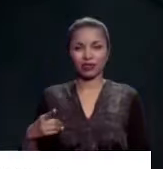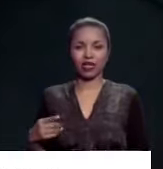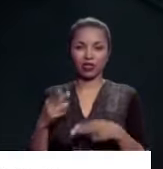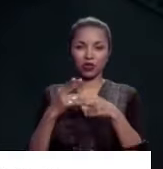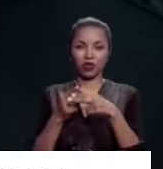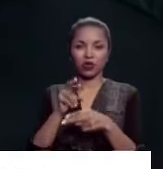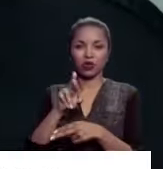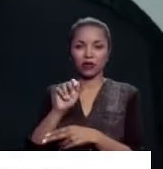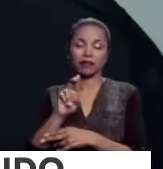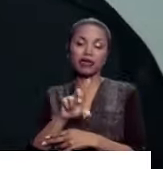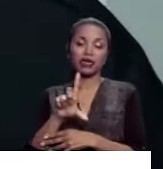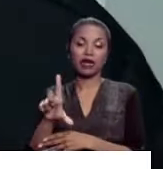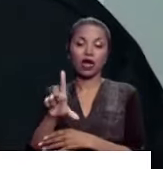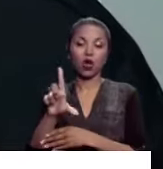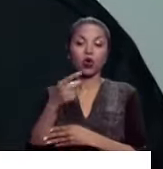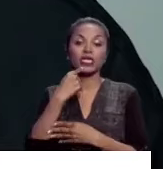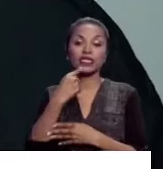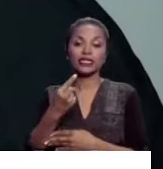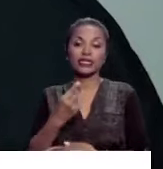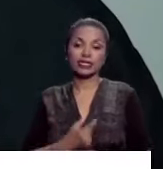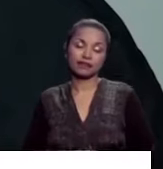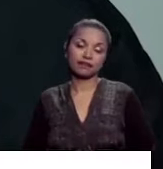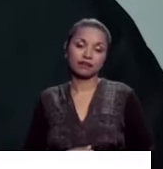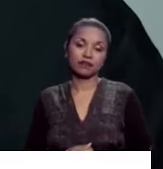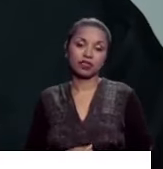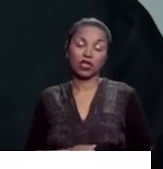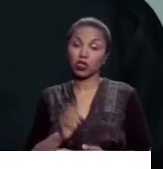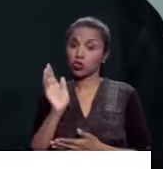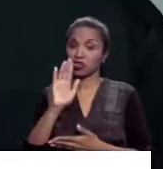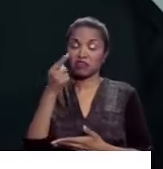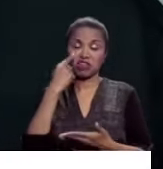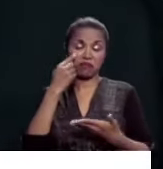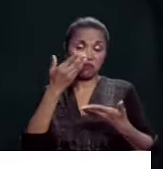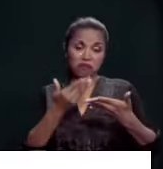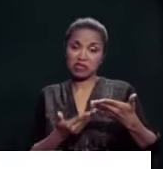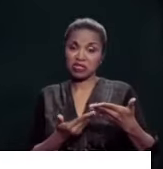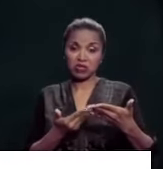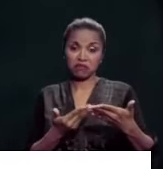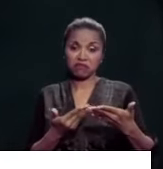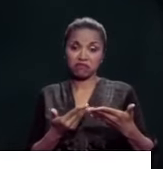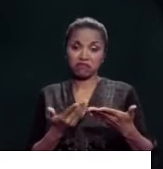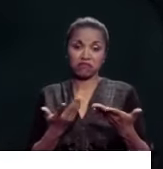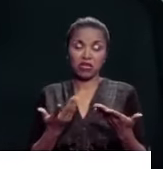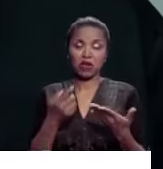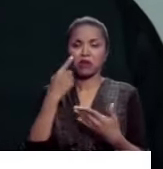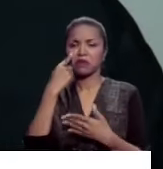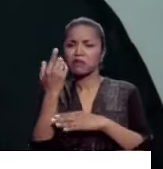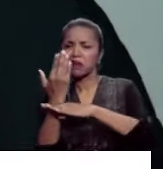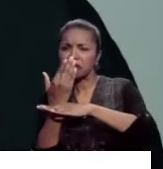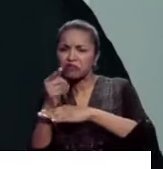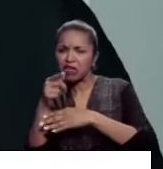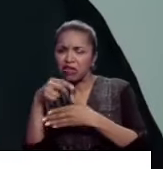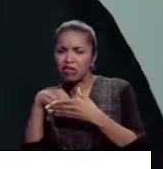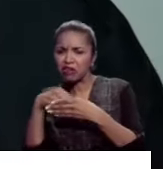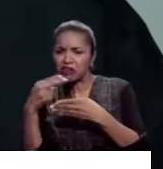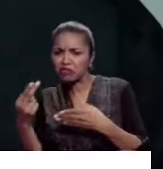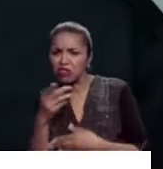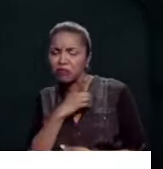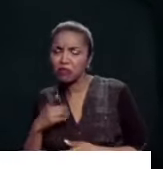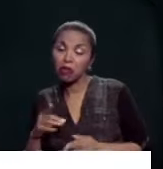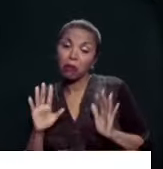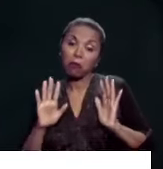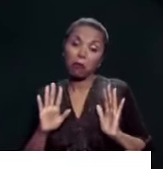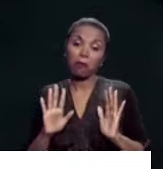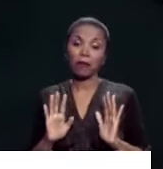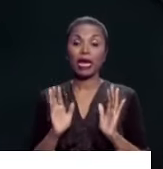recibido comunicación de la Secretaría General sobre ese expediente. Lo que hemos visto, lo hemos visto por la televisión, pero definitivamente que